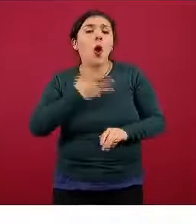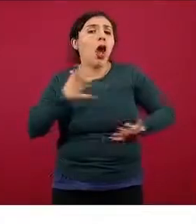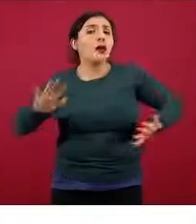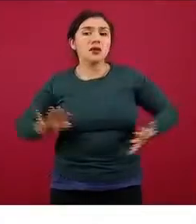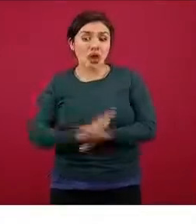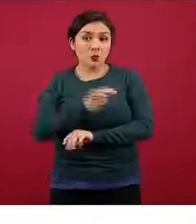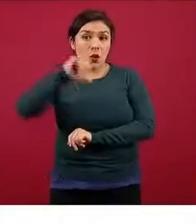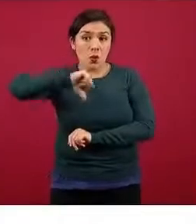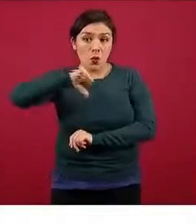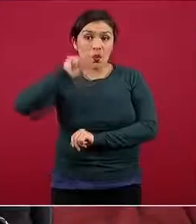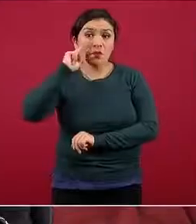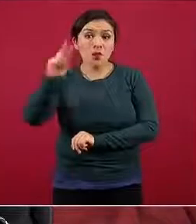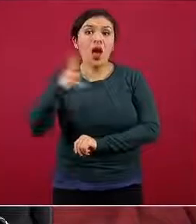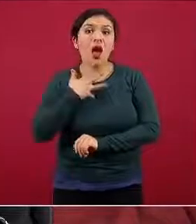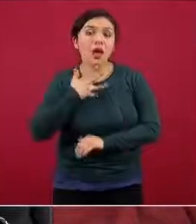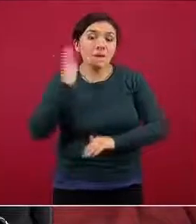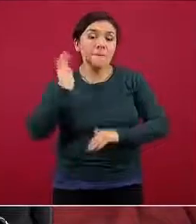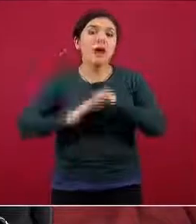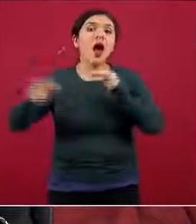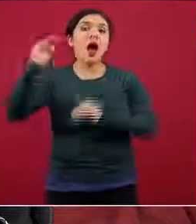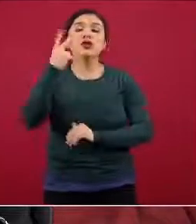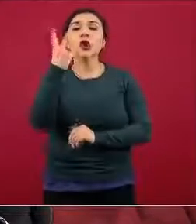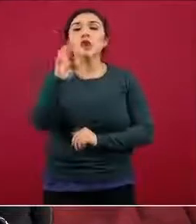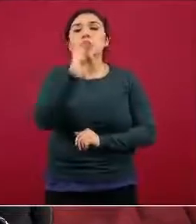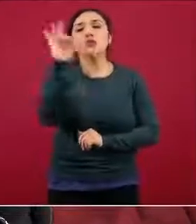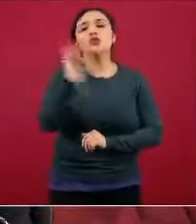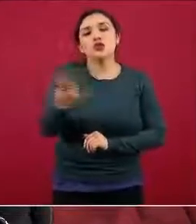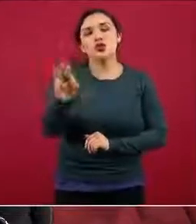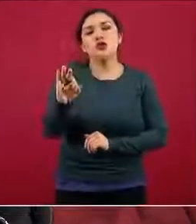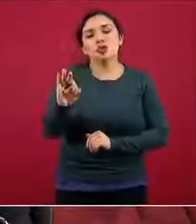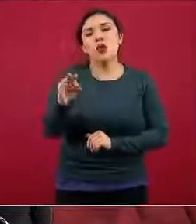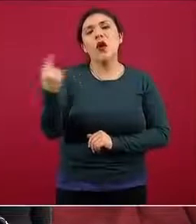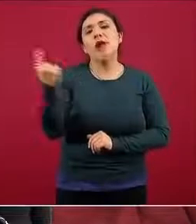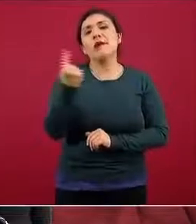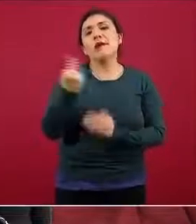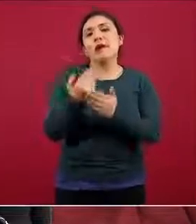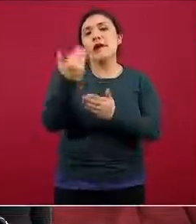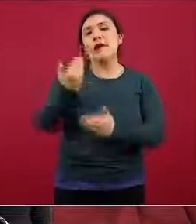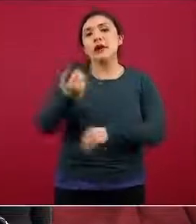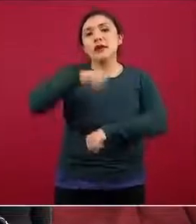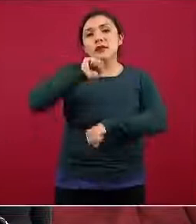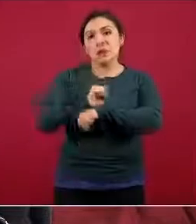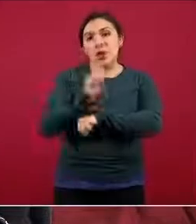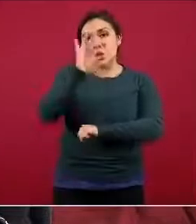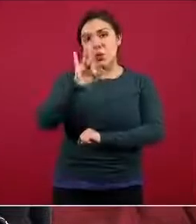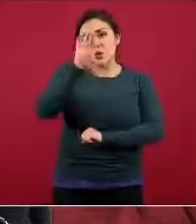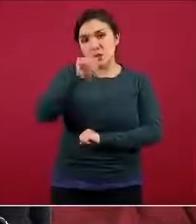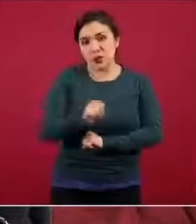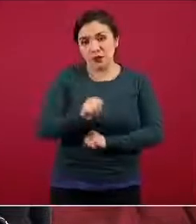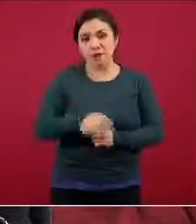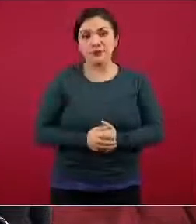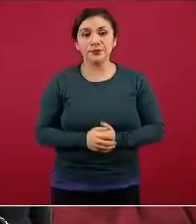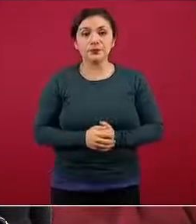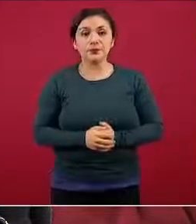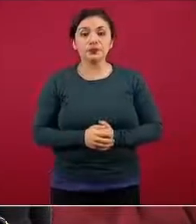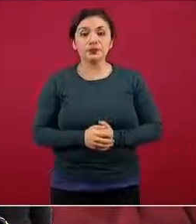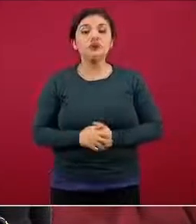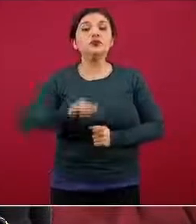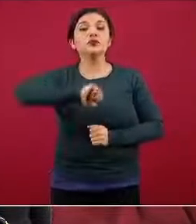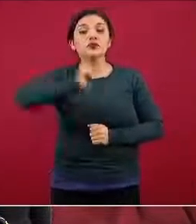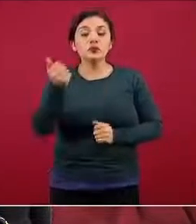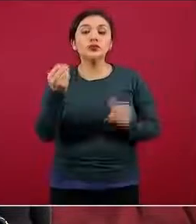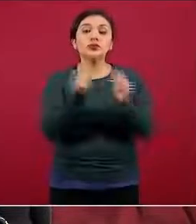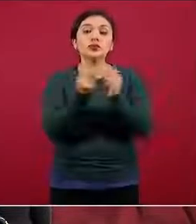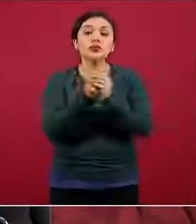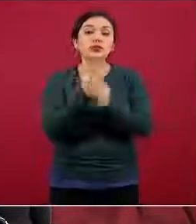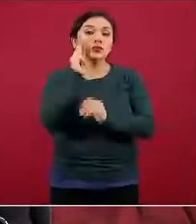y hoy tenemos este incremento del 2% con respecto a la semana previa, la 49. Y por otro lado, que es